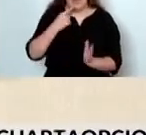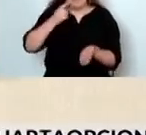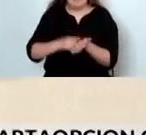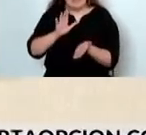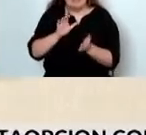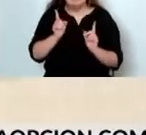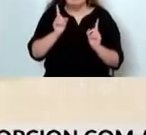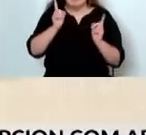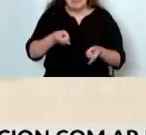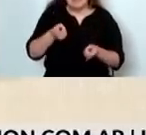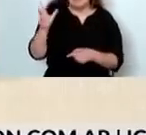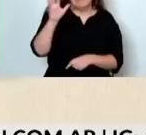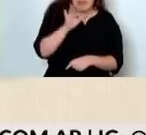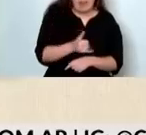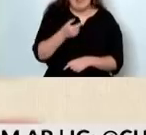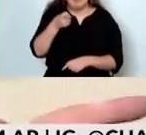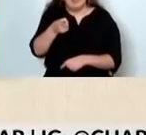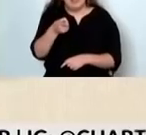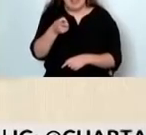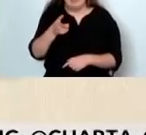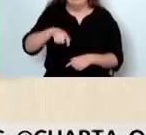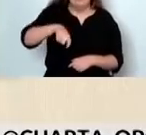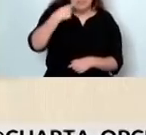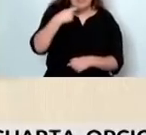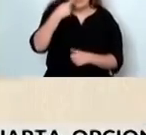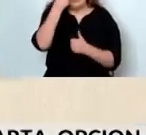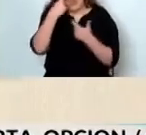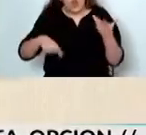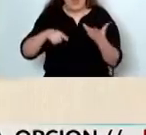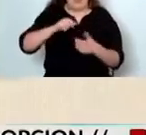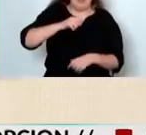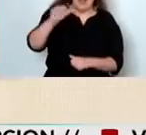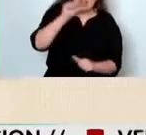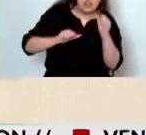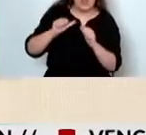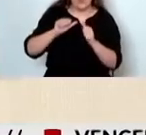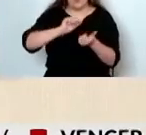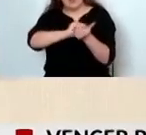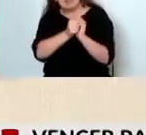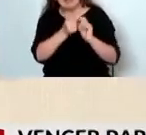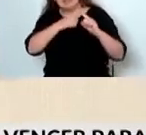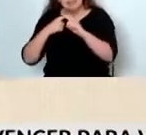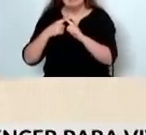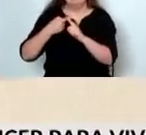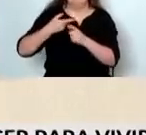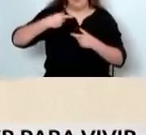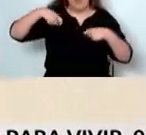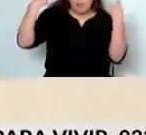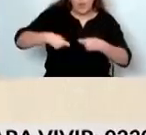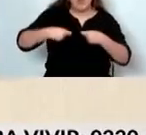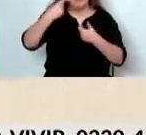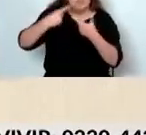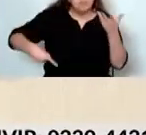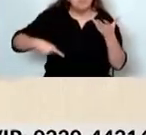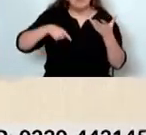diario de aquellos o de aquellas que consumen drogas, alcohol, sexo, porno, juego. Hoy vamos a hablar de eso.